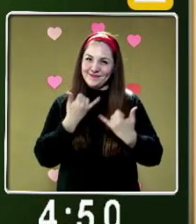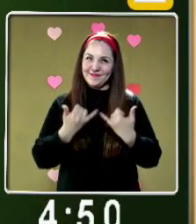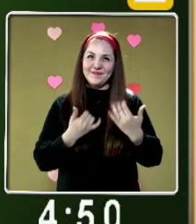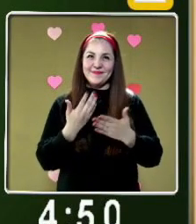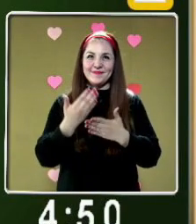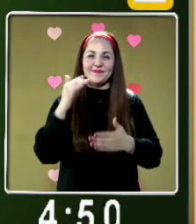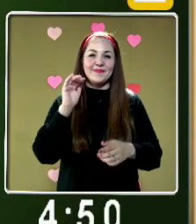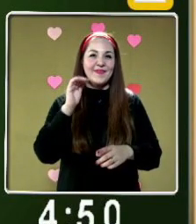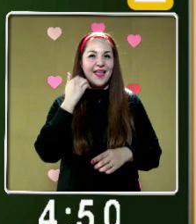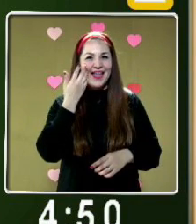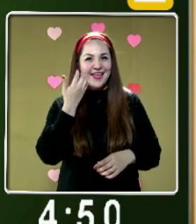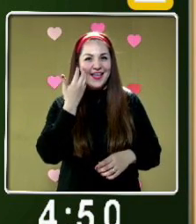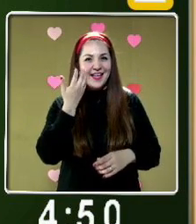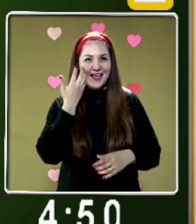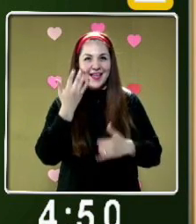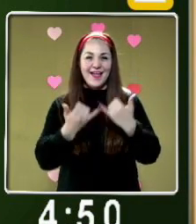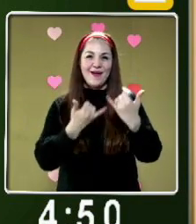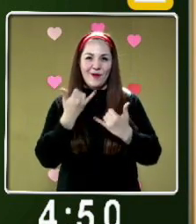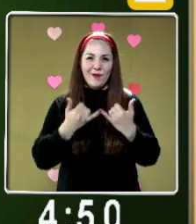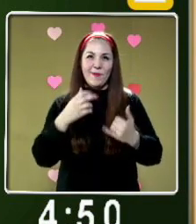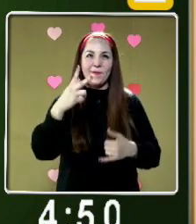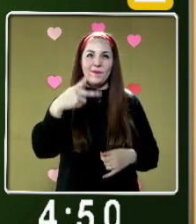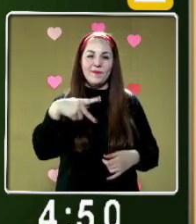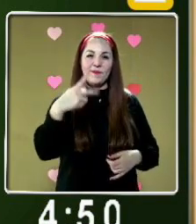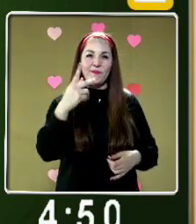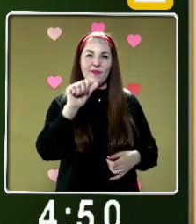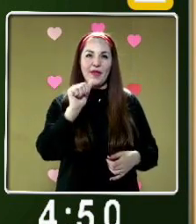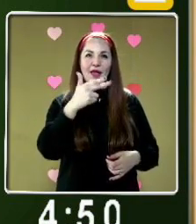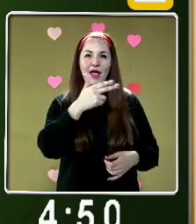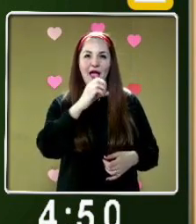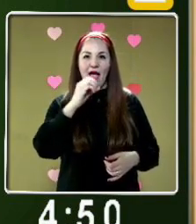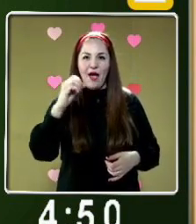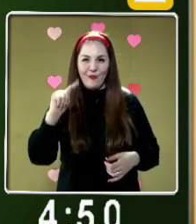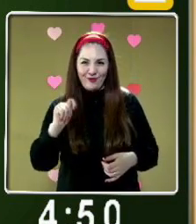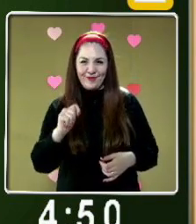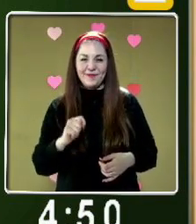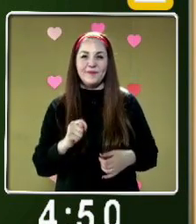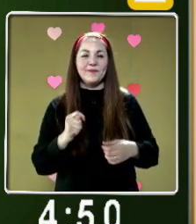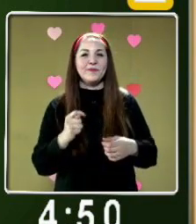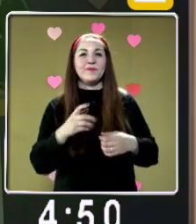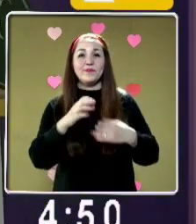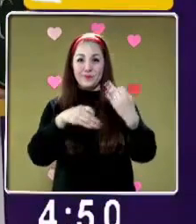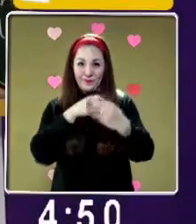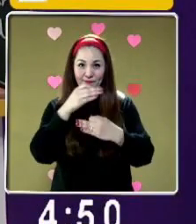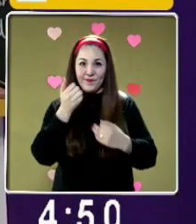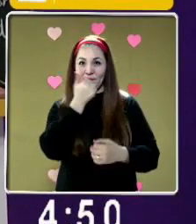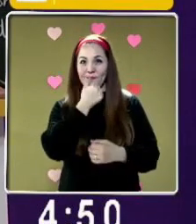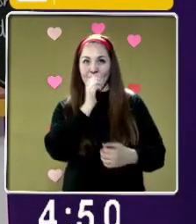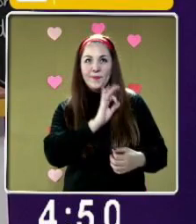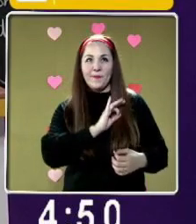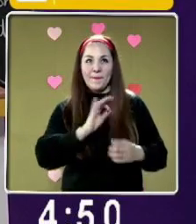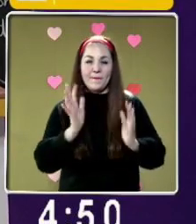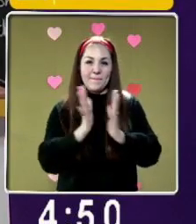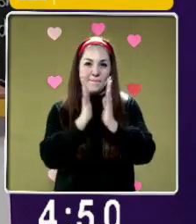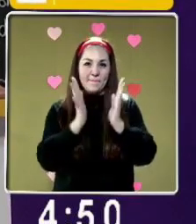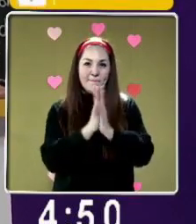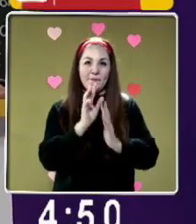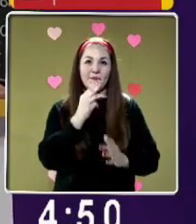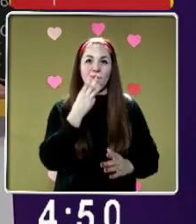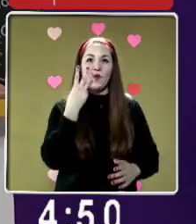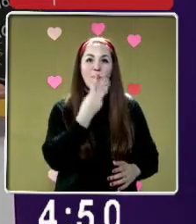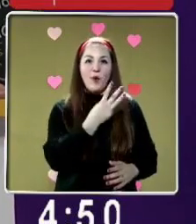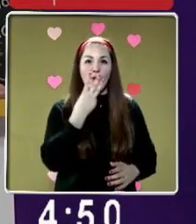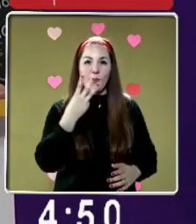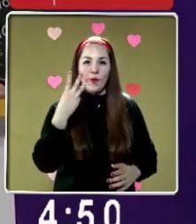antes y es el dichoso Kahoot. Entonces, pues invitamos a todos los alumnos que se vayan registrando a la página